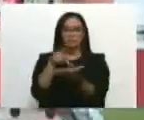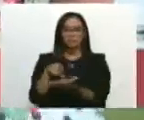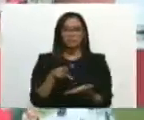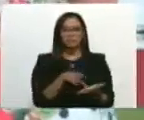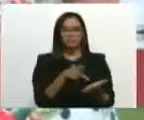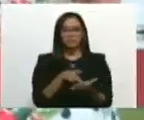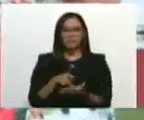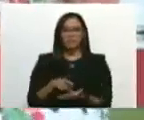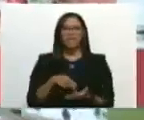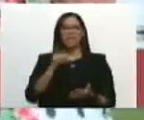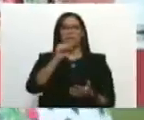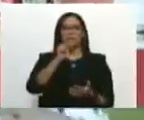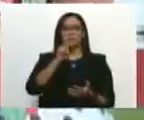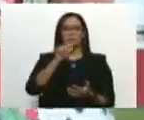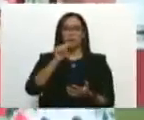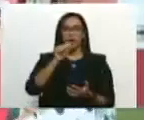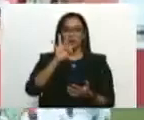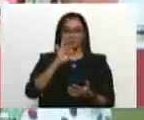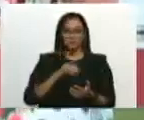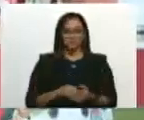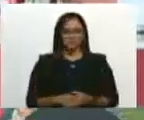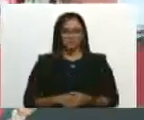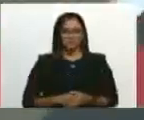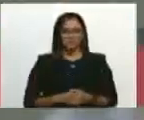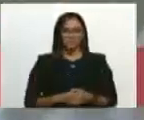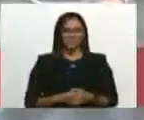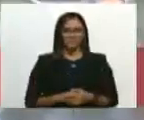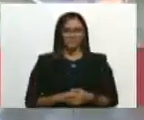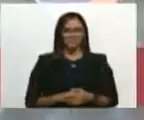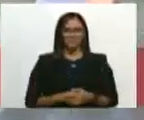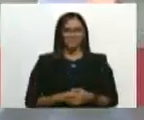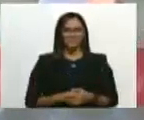SUAS en esta Semana Santa. Veamos.